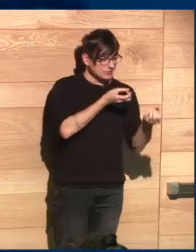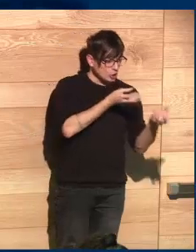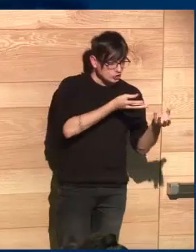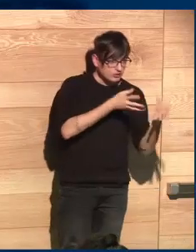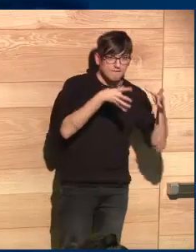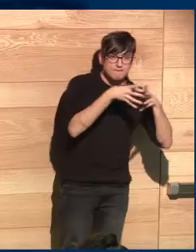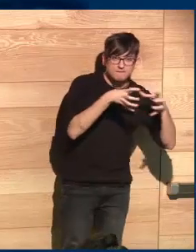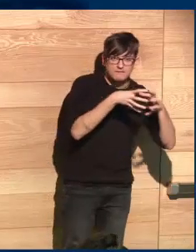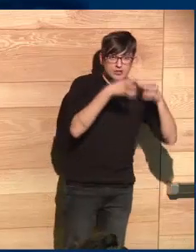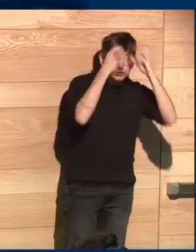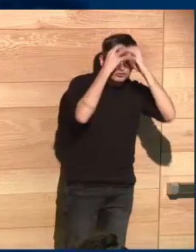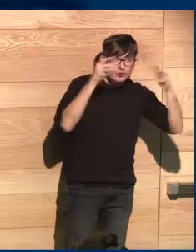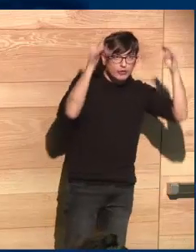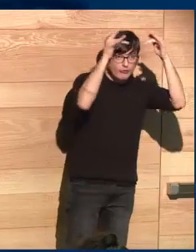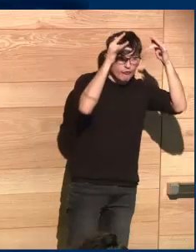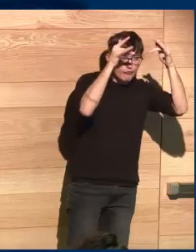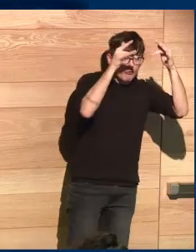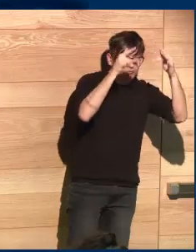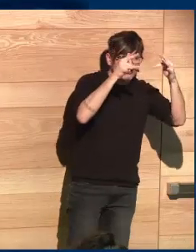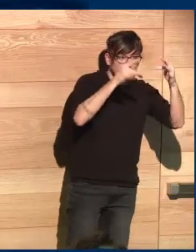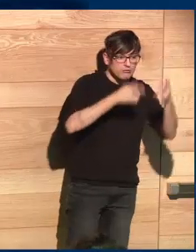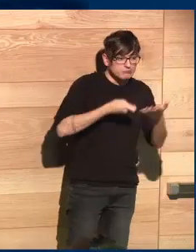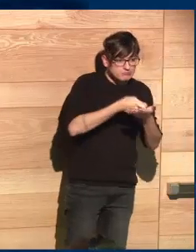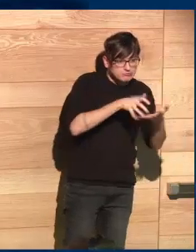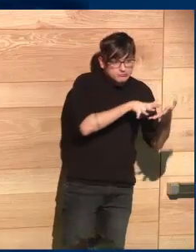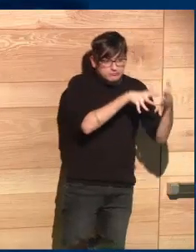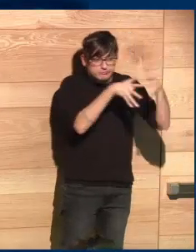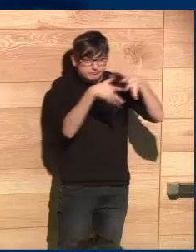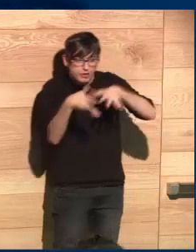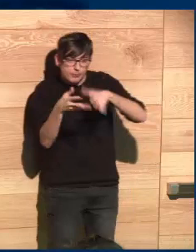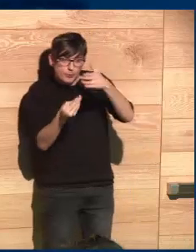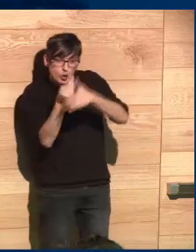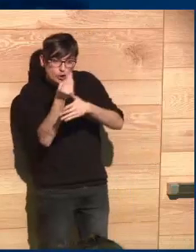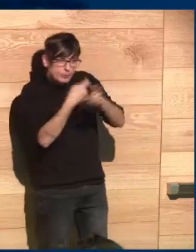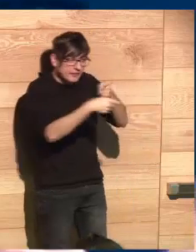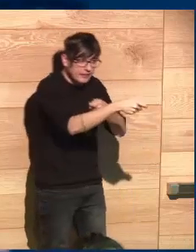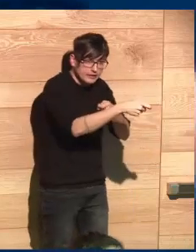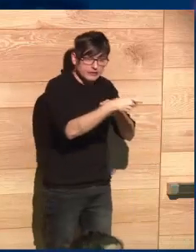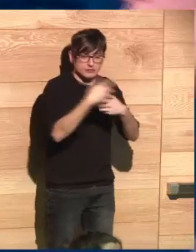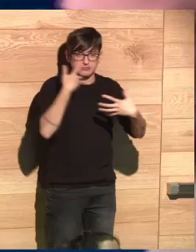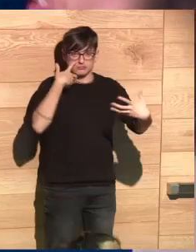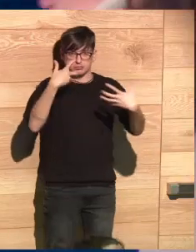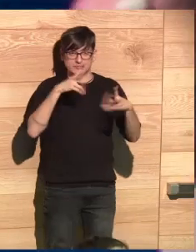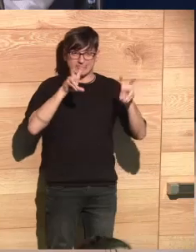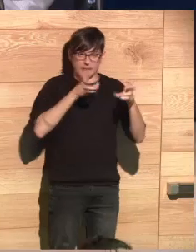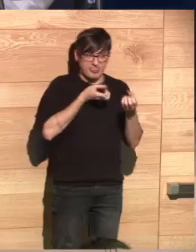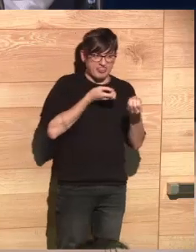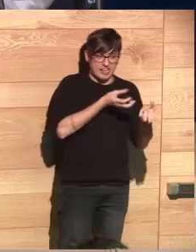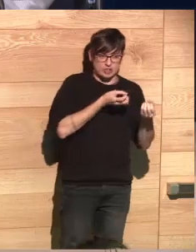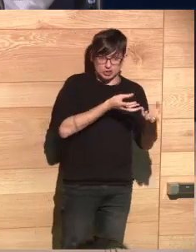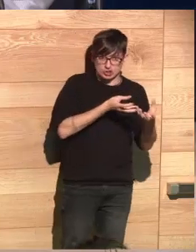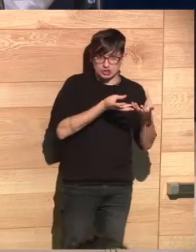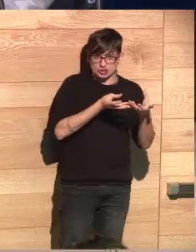esa aspiración del videojuego a productos, más vamos a ver la comercialización de los datos. Pero incluso cuando no llegas,